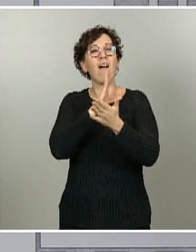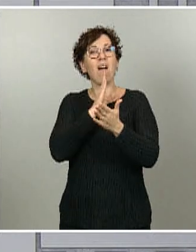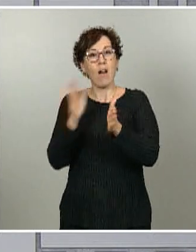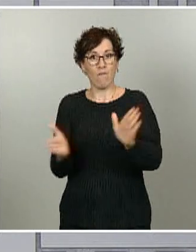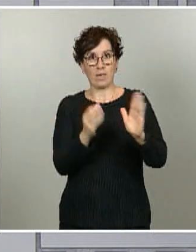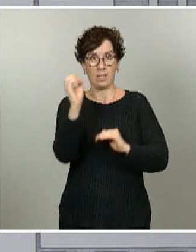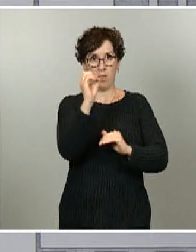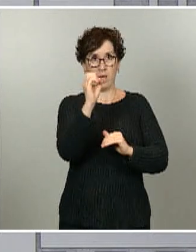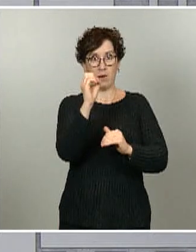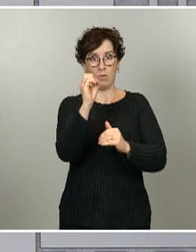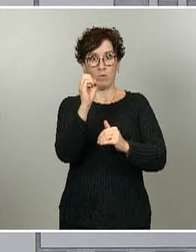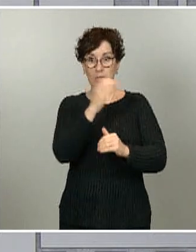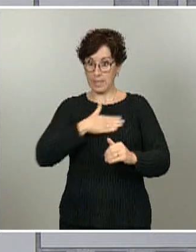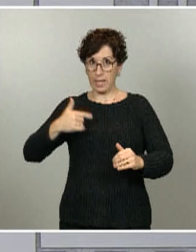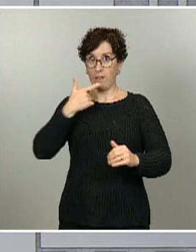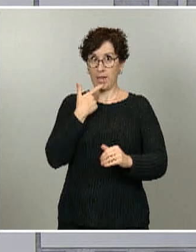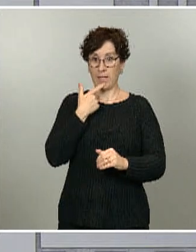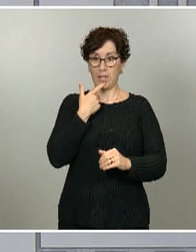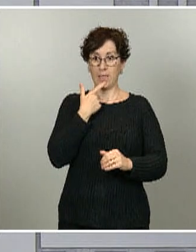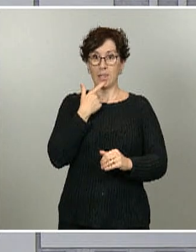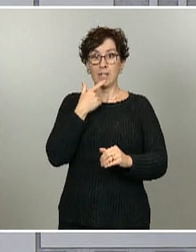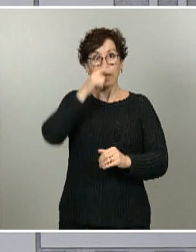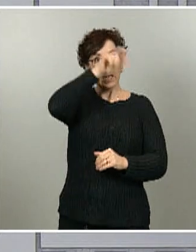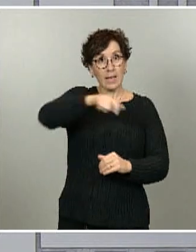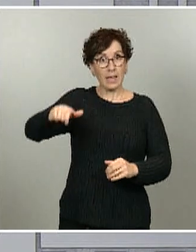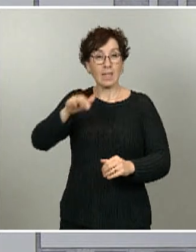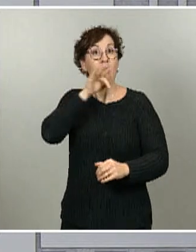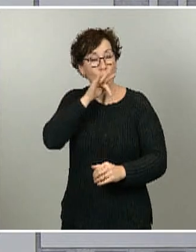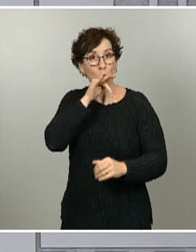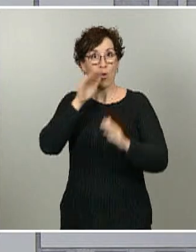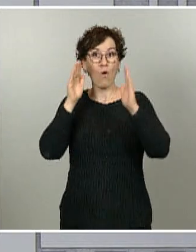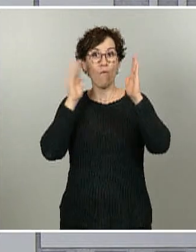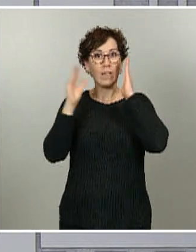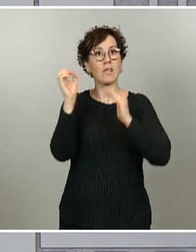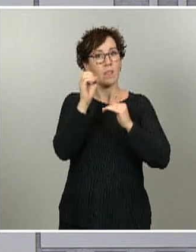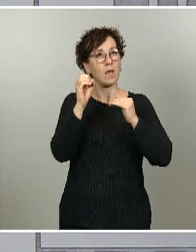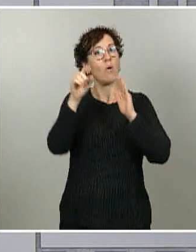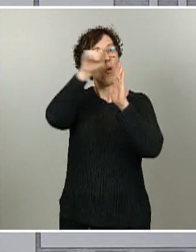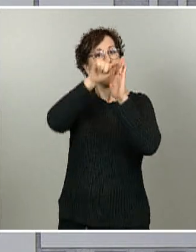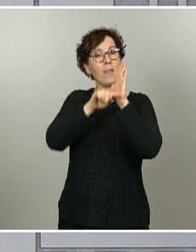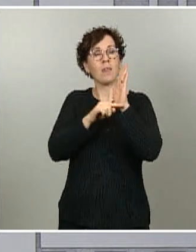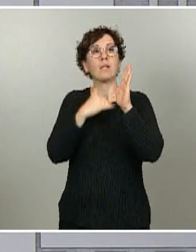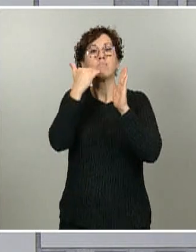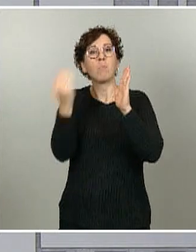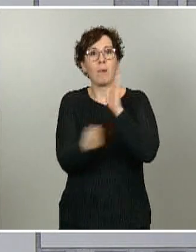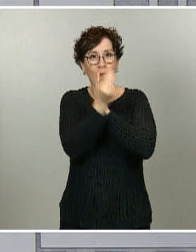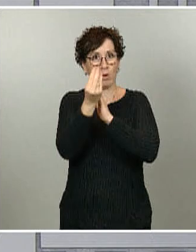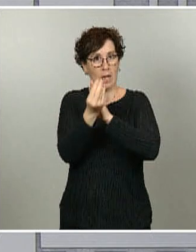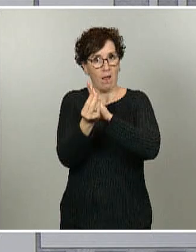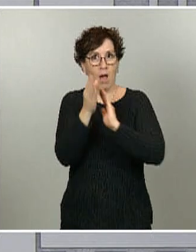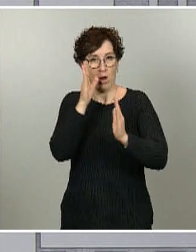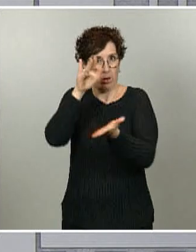de la población que está en fase 0 gozará de estas medidas, de estas mejoras en la fase 0. En la fase